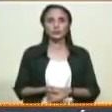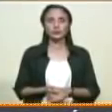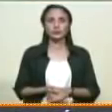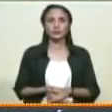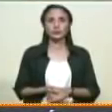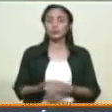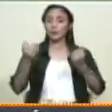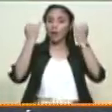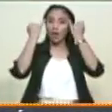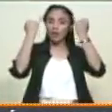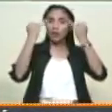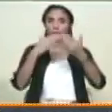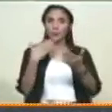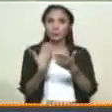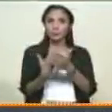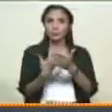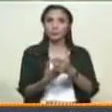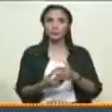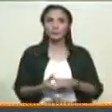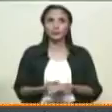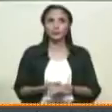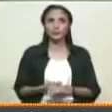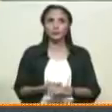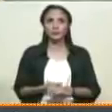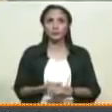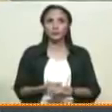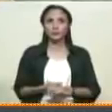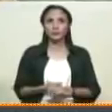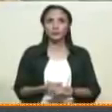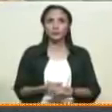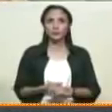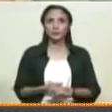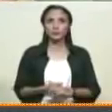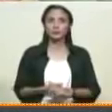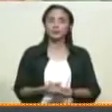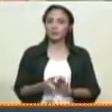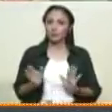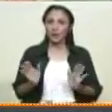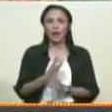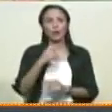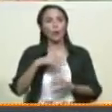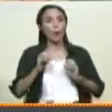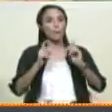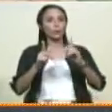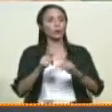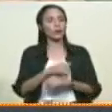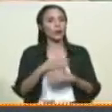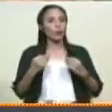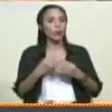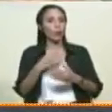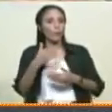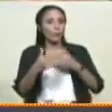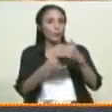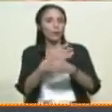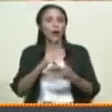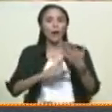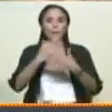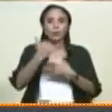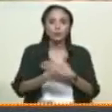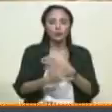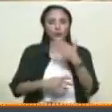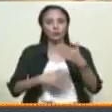de ideas, lo que en verdad nos parezca que sería una buena oportunidad para avanzar en este proceso